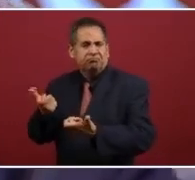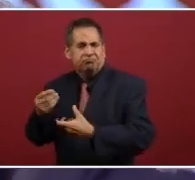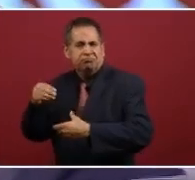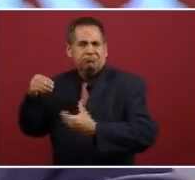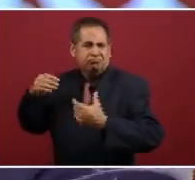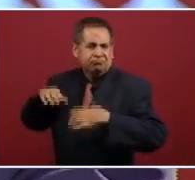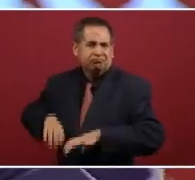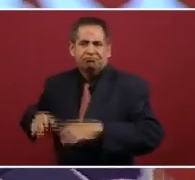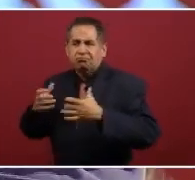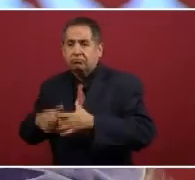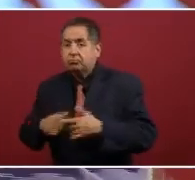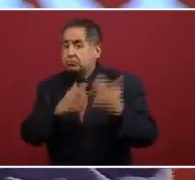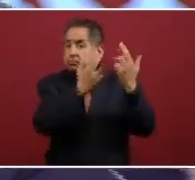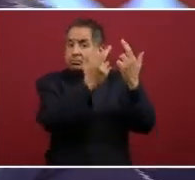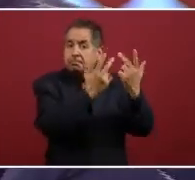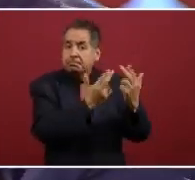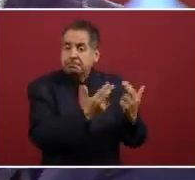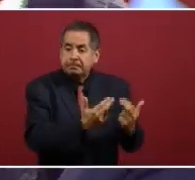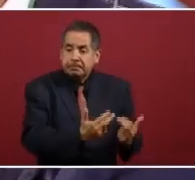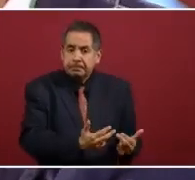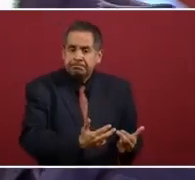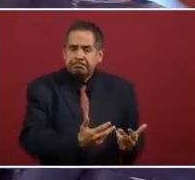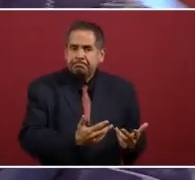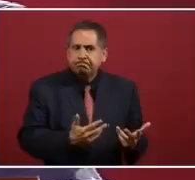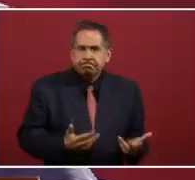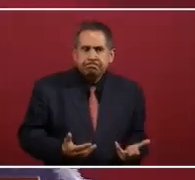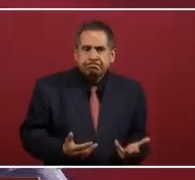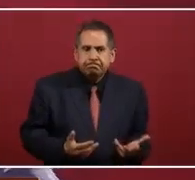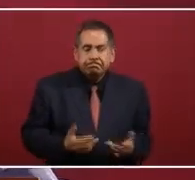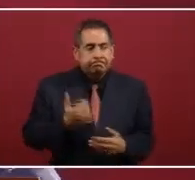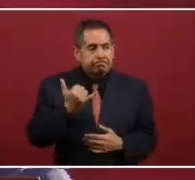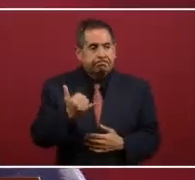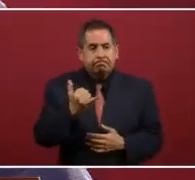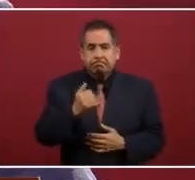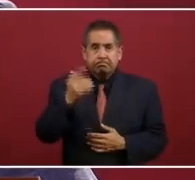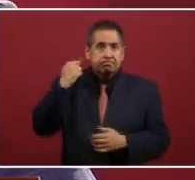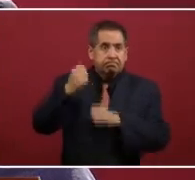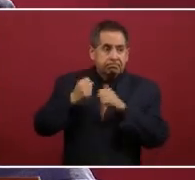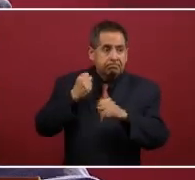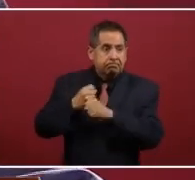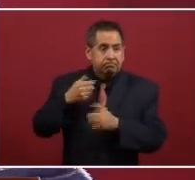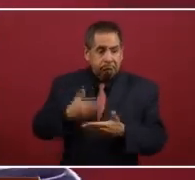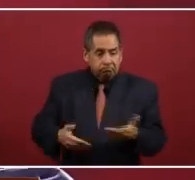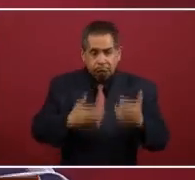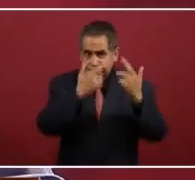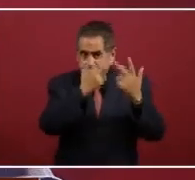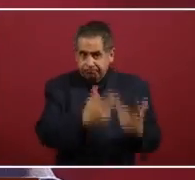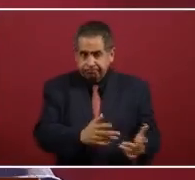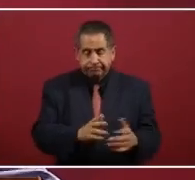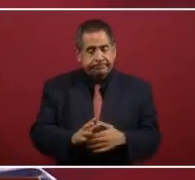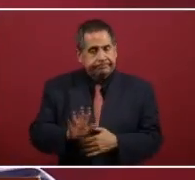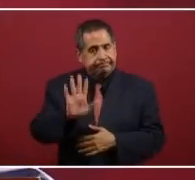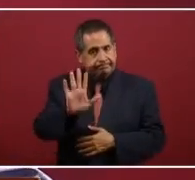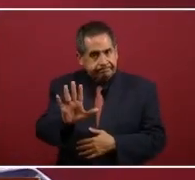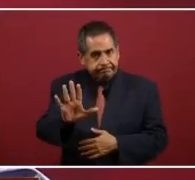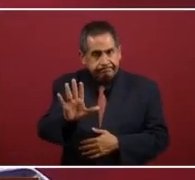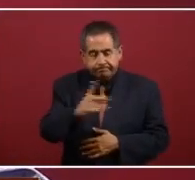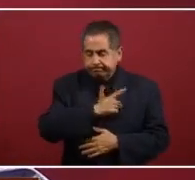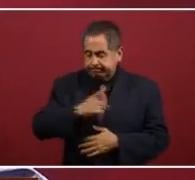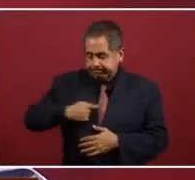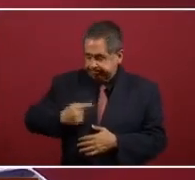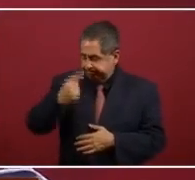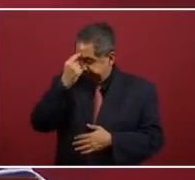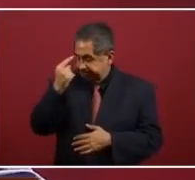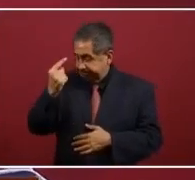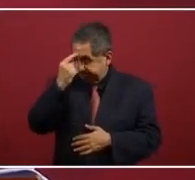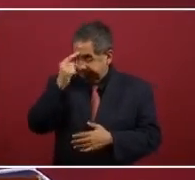Así nos ha ido, así nos fue y así nos irá. Esta conciencia ecológica que suma día